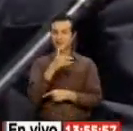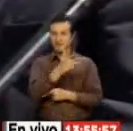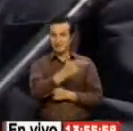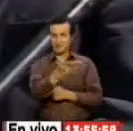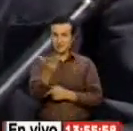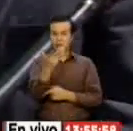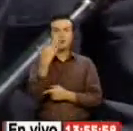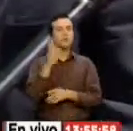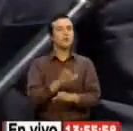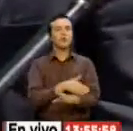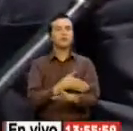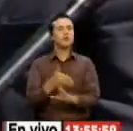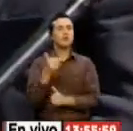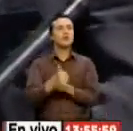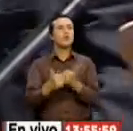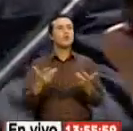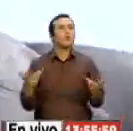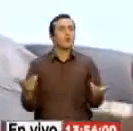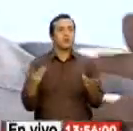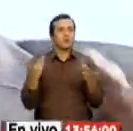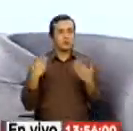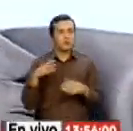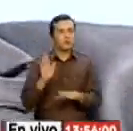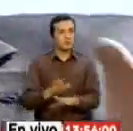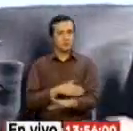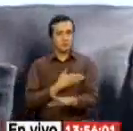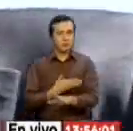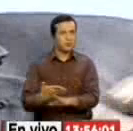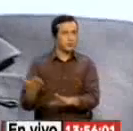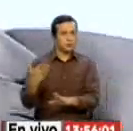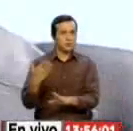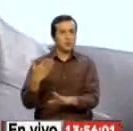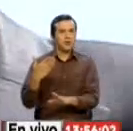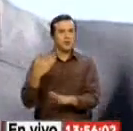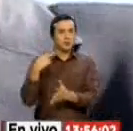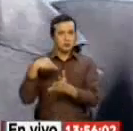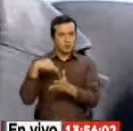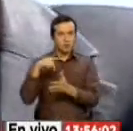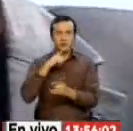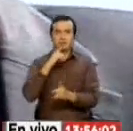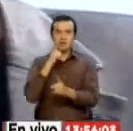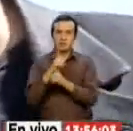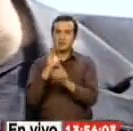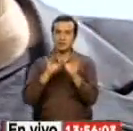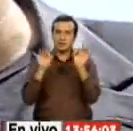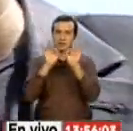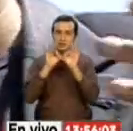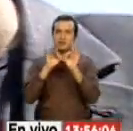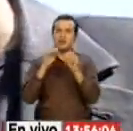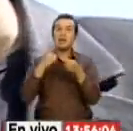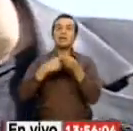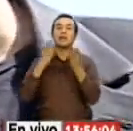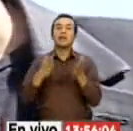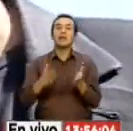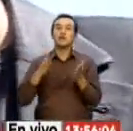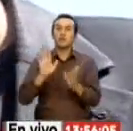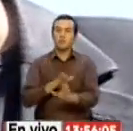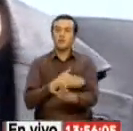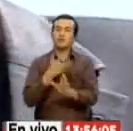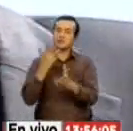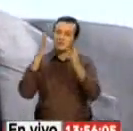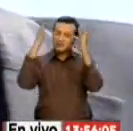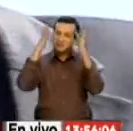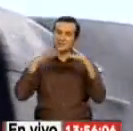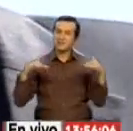ustedes. ¿Con qué nos van a deleitar? Vamos a hacer unas cumbiecitas y no podía faltar el chuya quiteño para festejar a la capital,